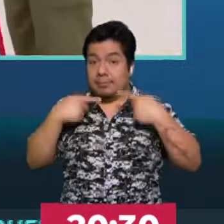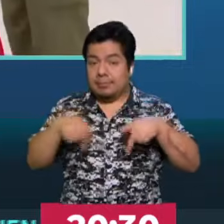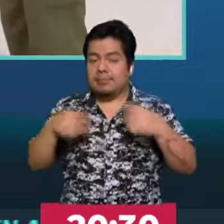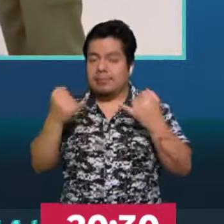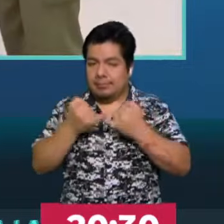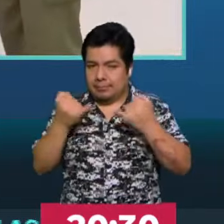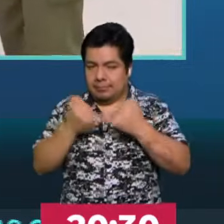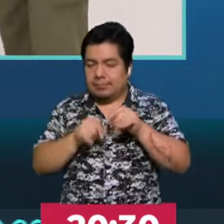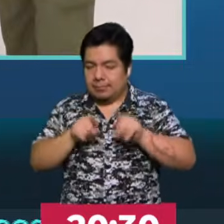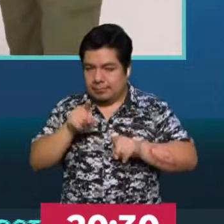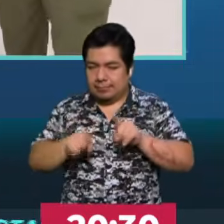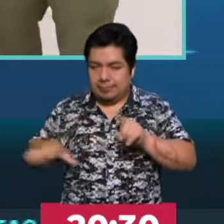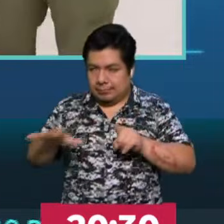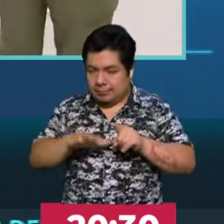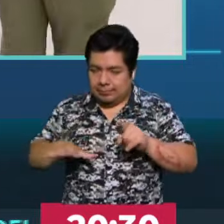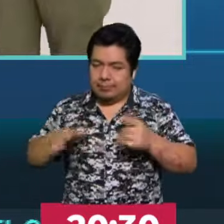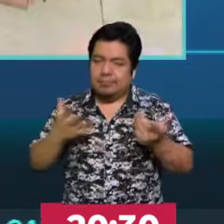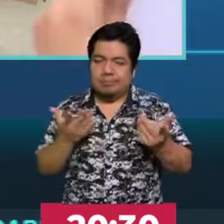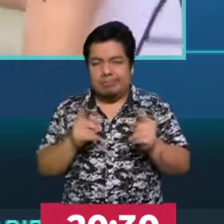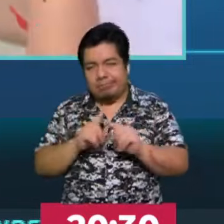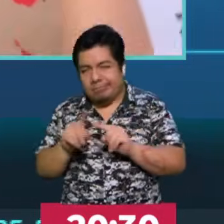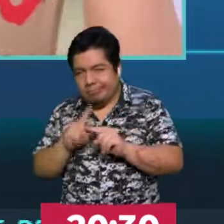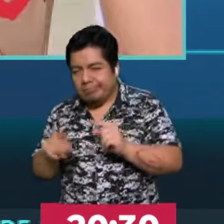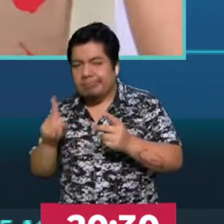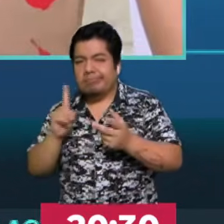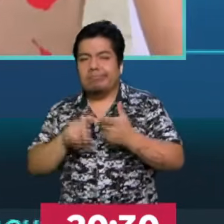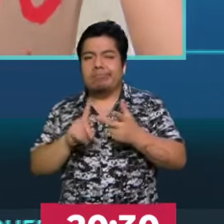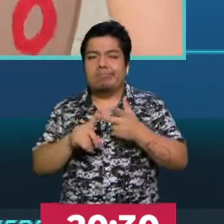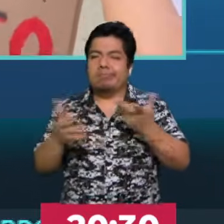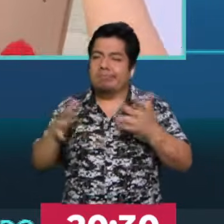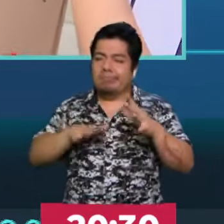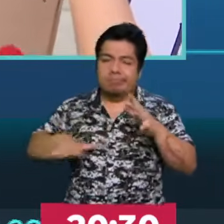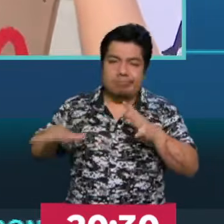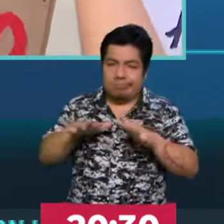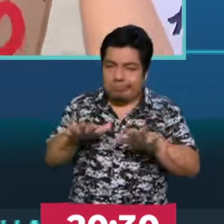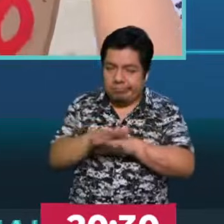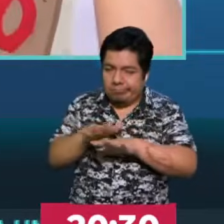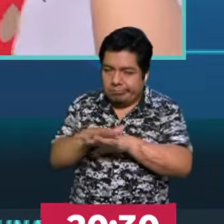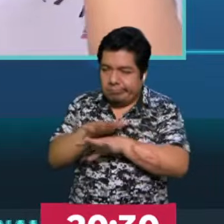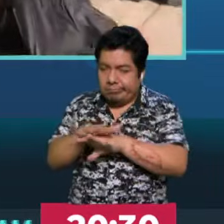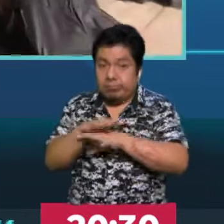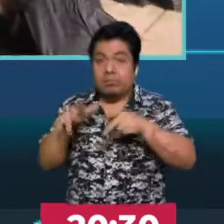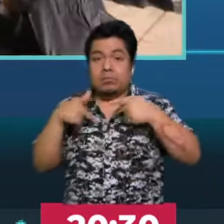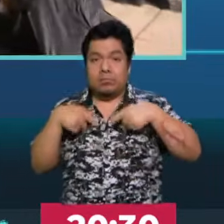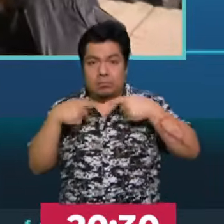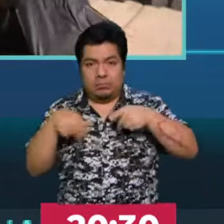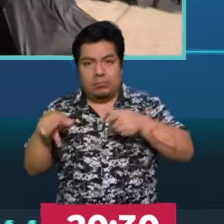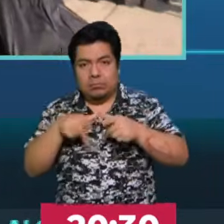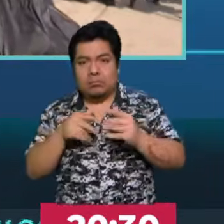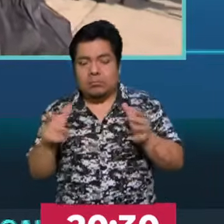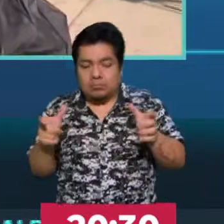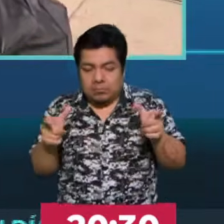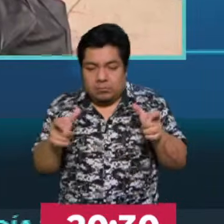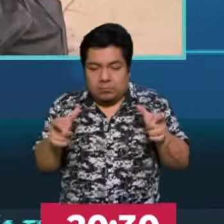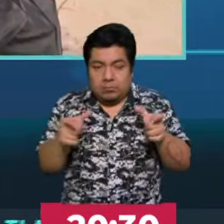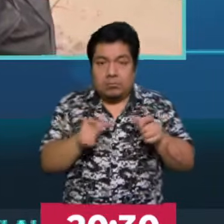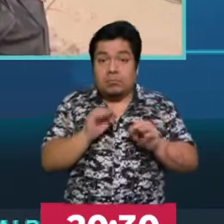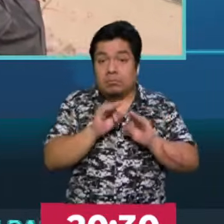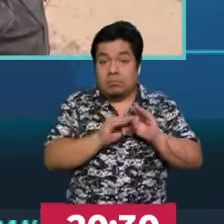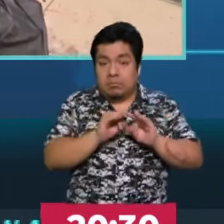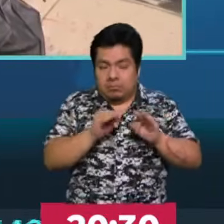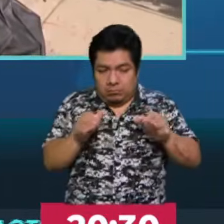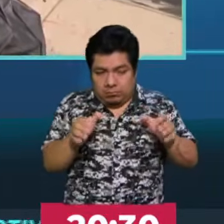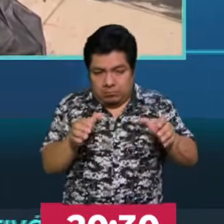también depende esto, los momentos, los cambios demográficos incluso, Veré, la población se ha ido acercando o intentando